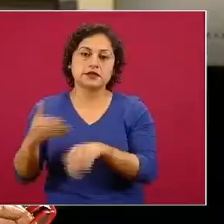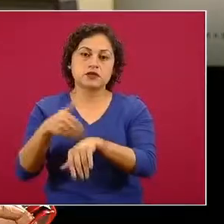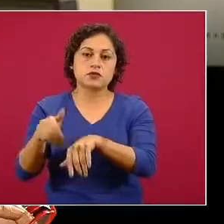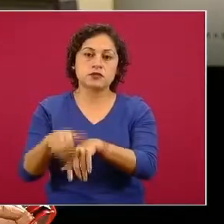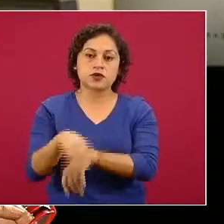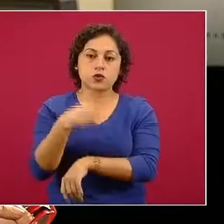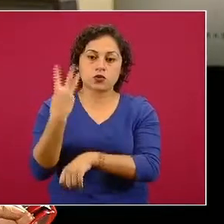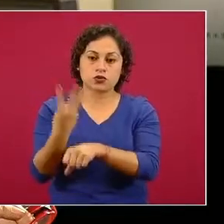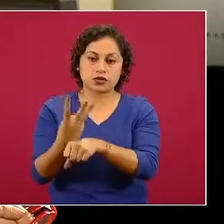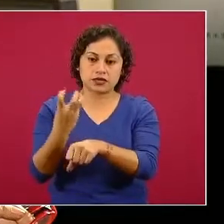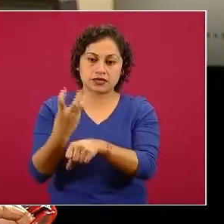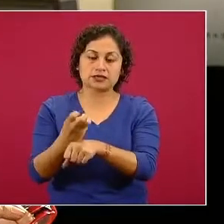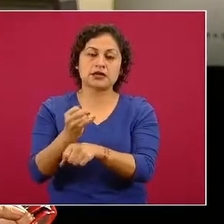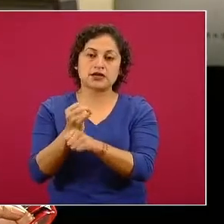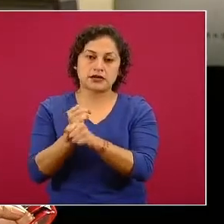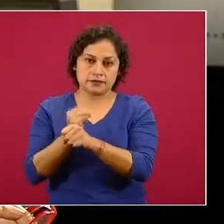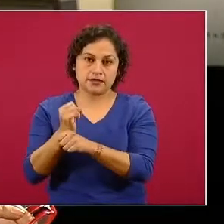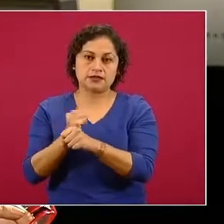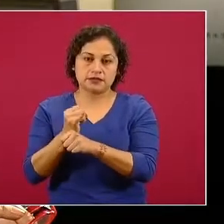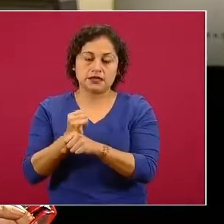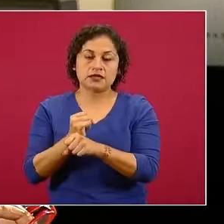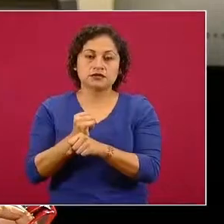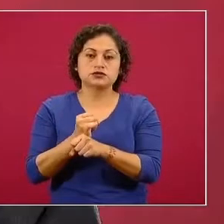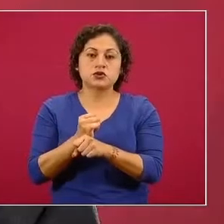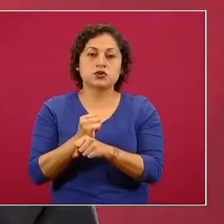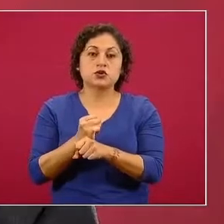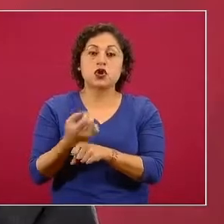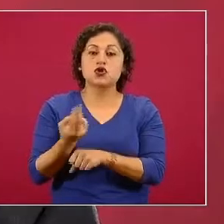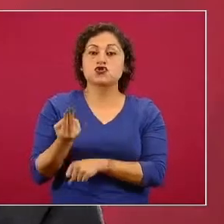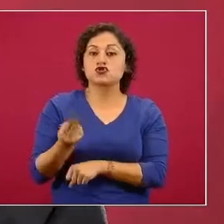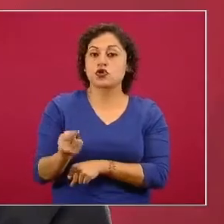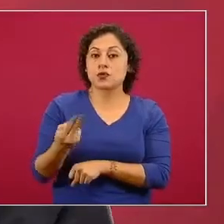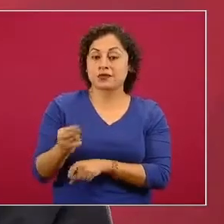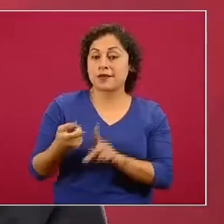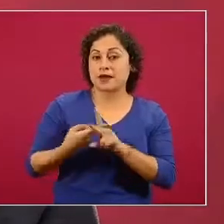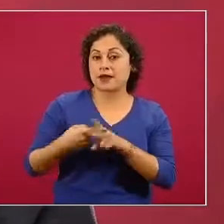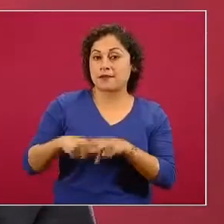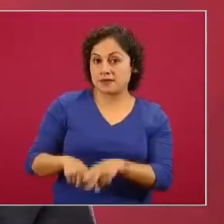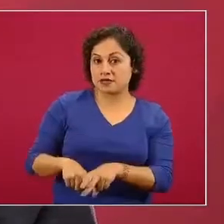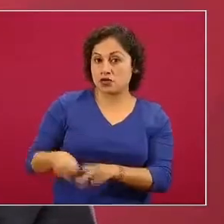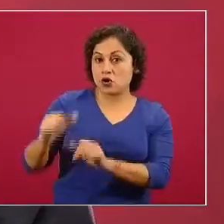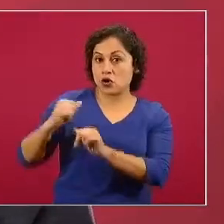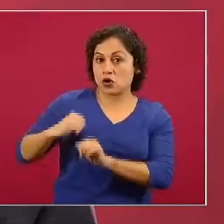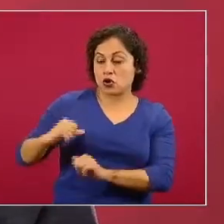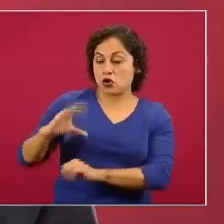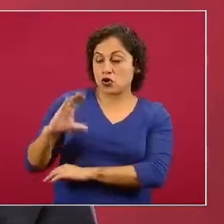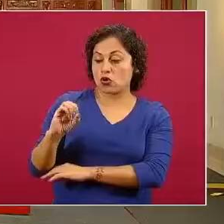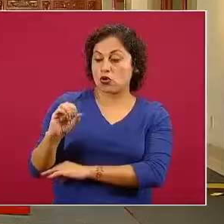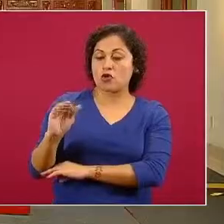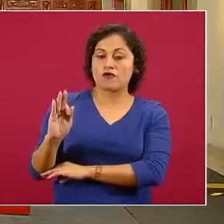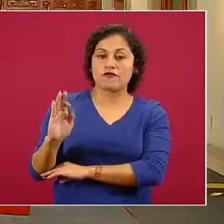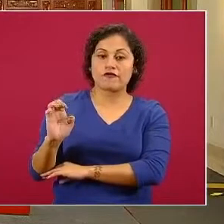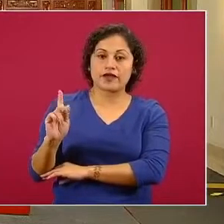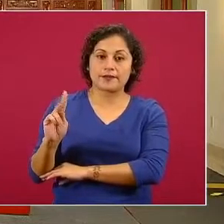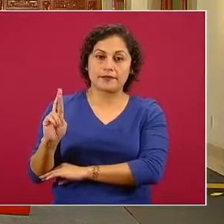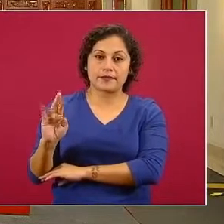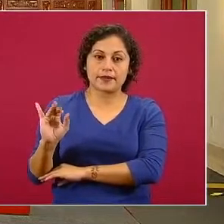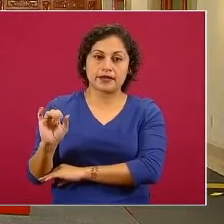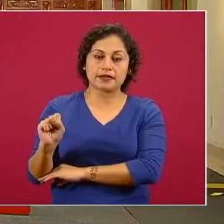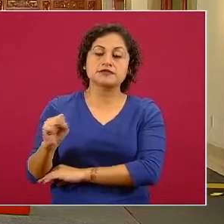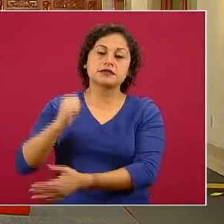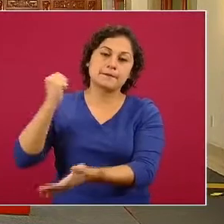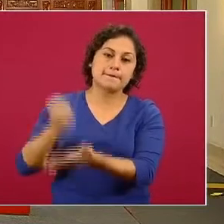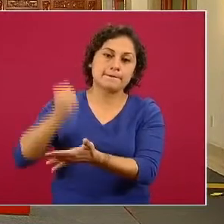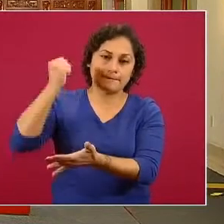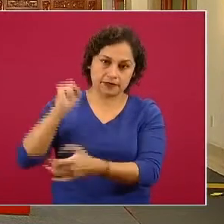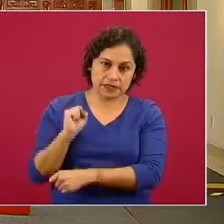clínica. La primera semana de noviembre, la COFEPRIS dio la autorización sanitaria para el inicio de este protocolo.